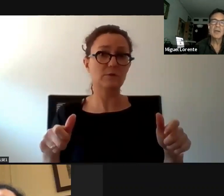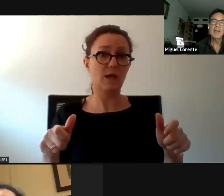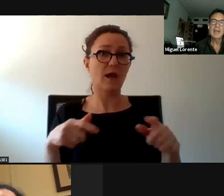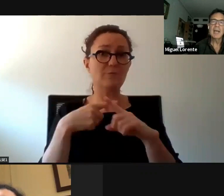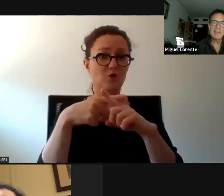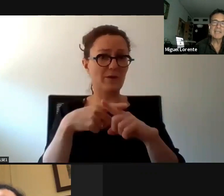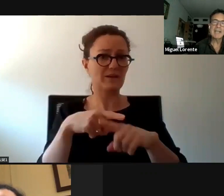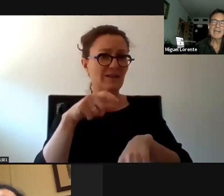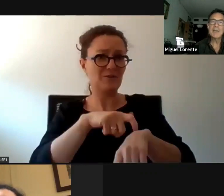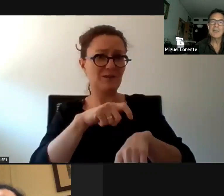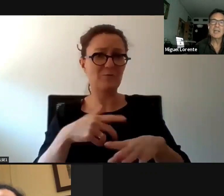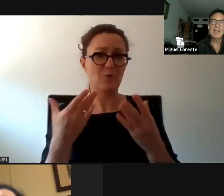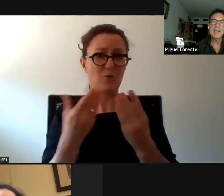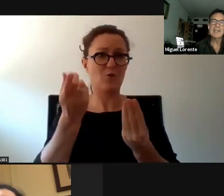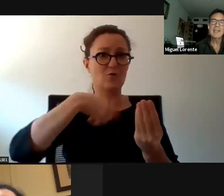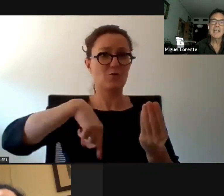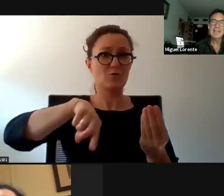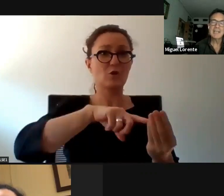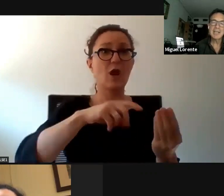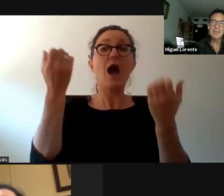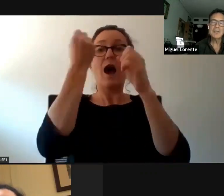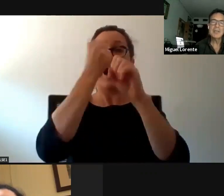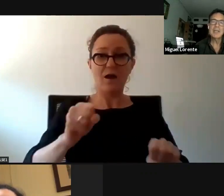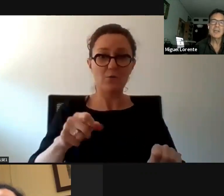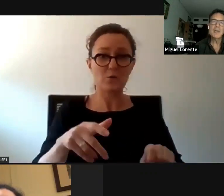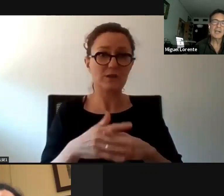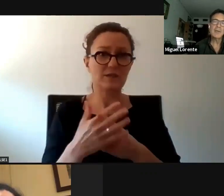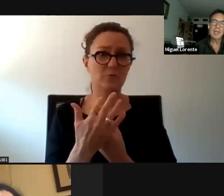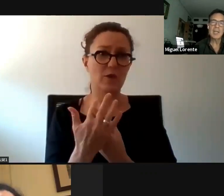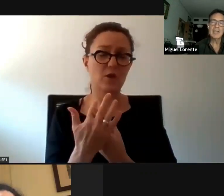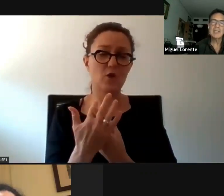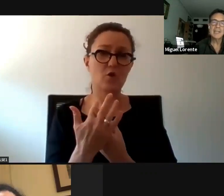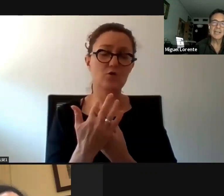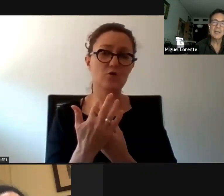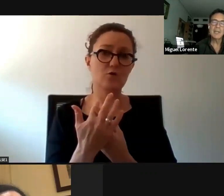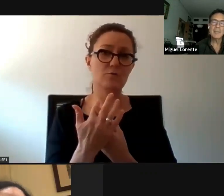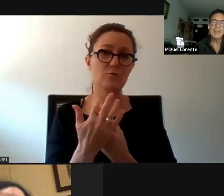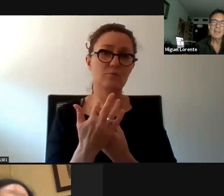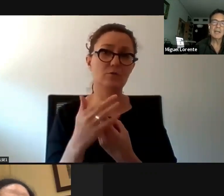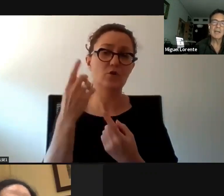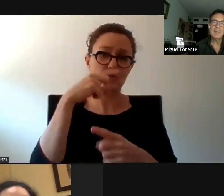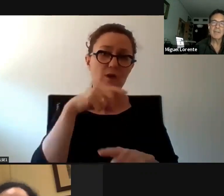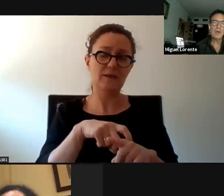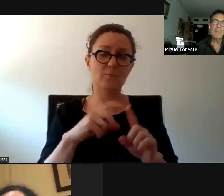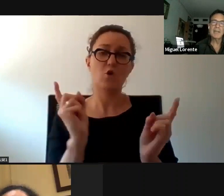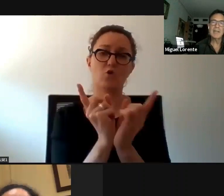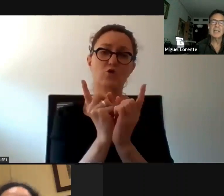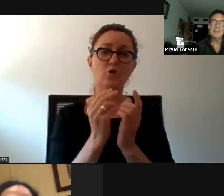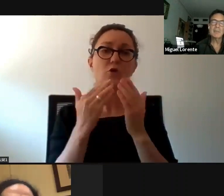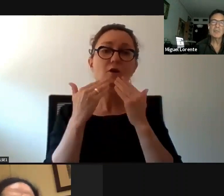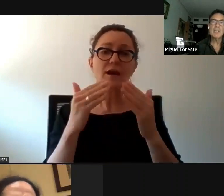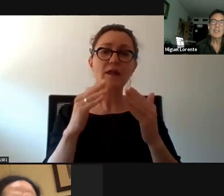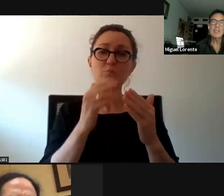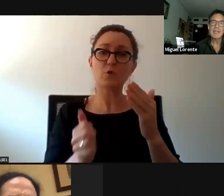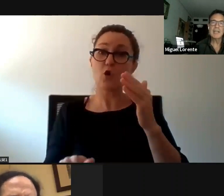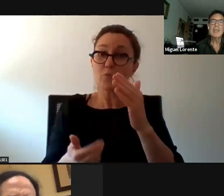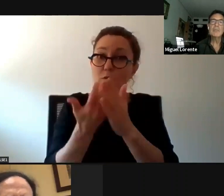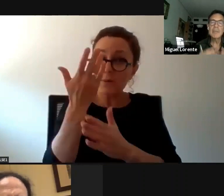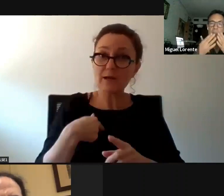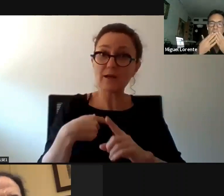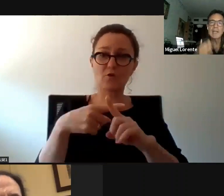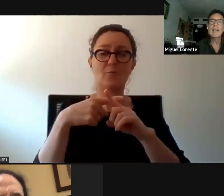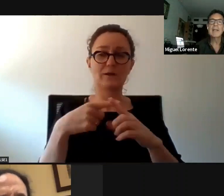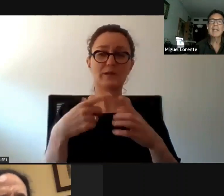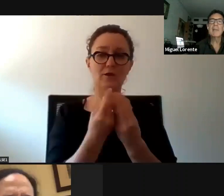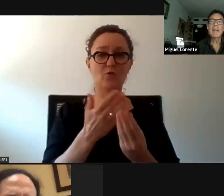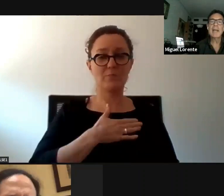que yo sé que el tiempo, a pesar de las circunstancias, es escaso, y yo agradezco que hayáis detenido esta mañana para compartir este tiempo.